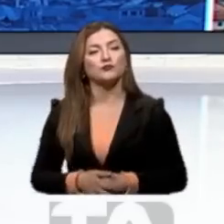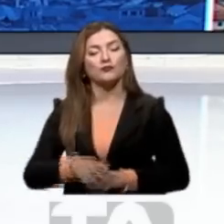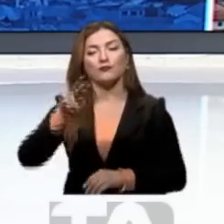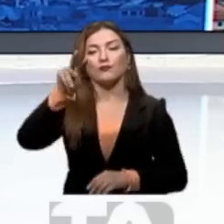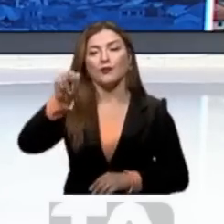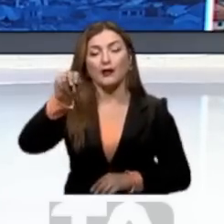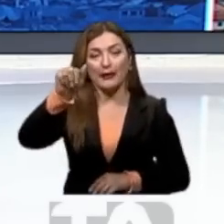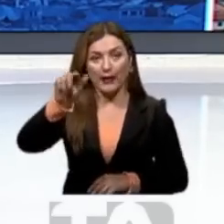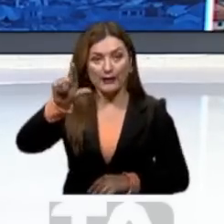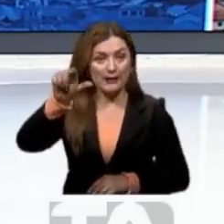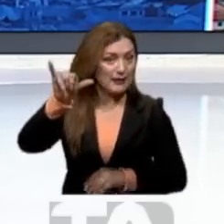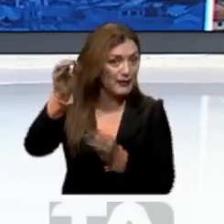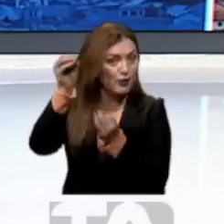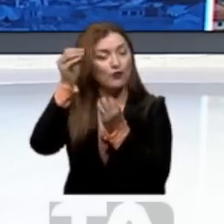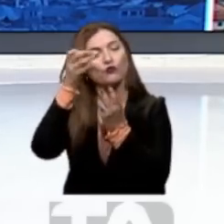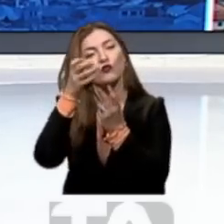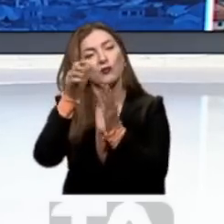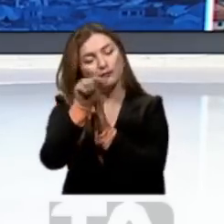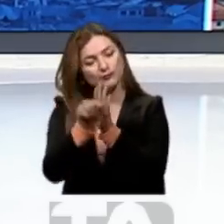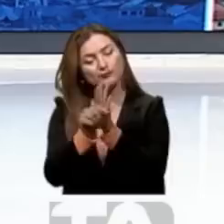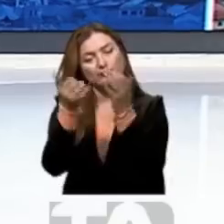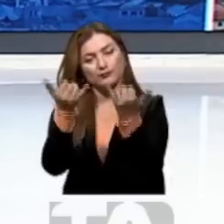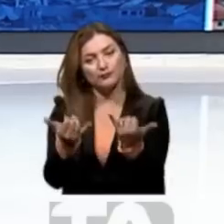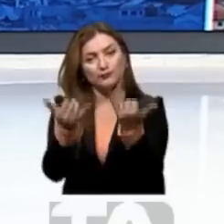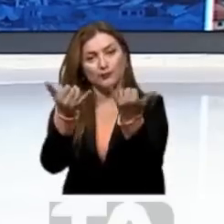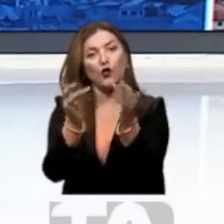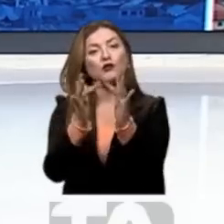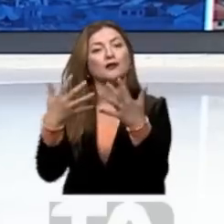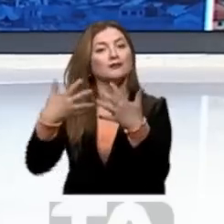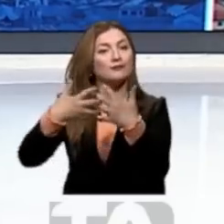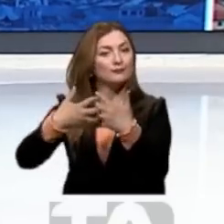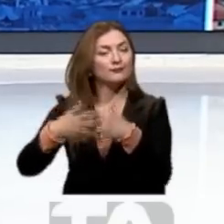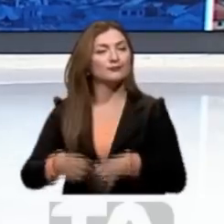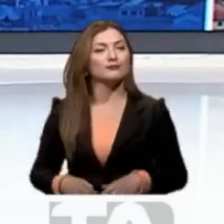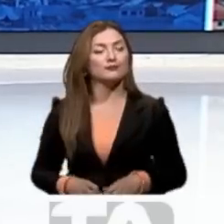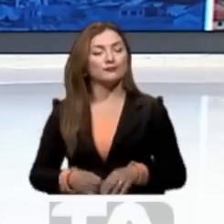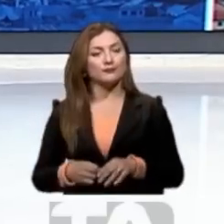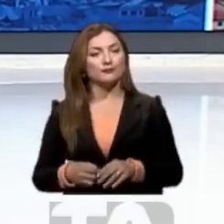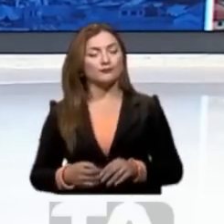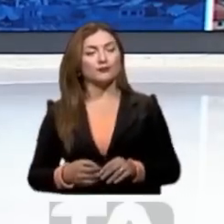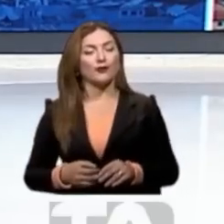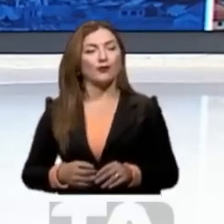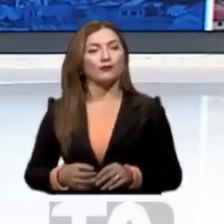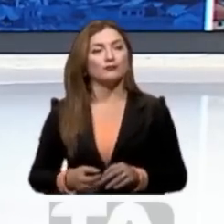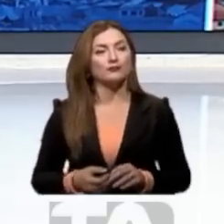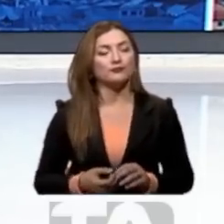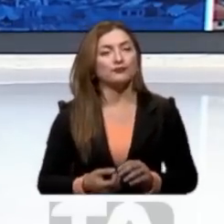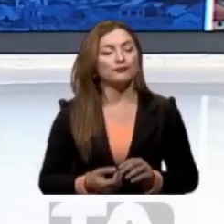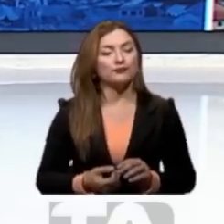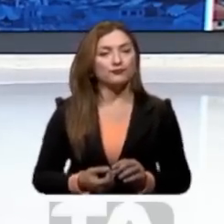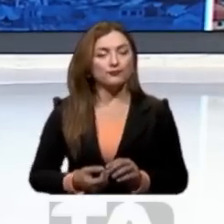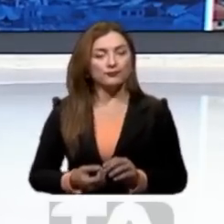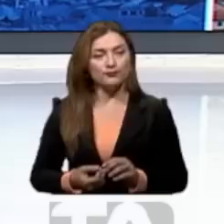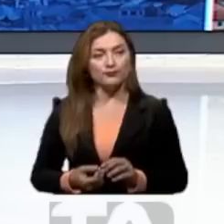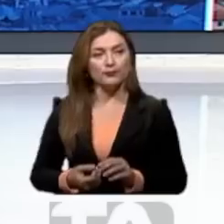Natalie Jiménez ya nos tiene los detalles a esta hora de la mañana, así que hacemos un contacto con ella. Está en las instalaciones precisamente del teleférico de Quito